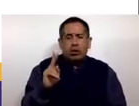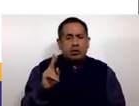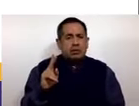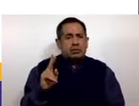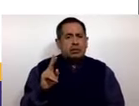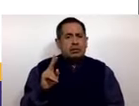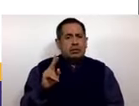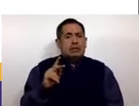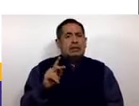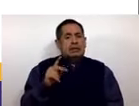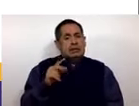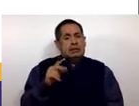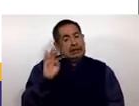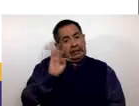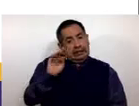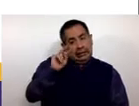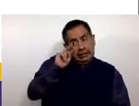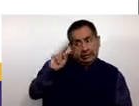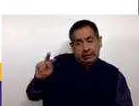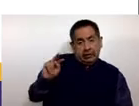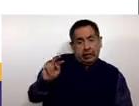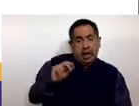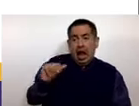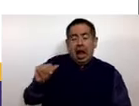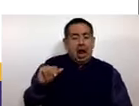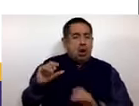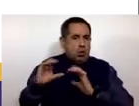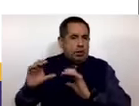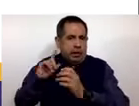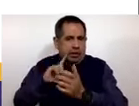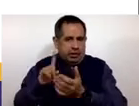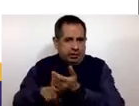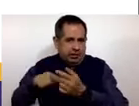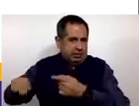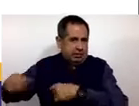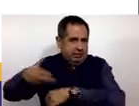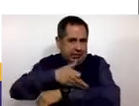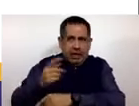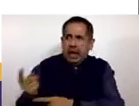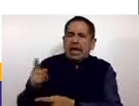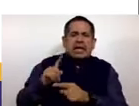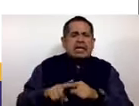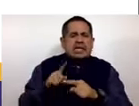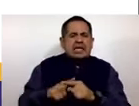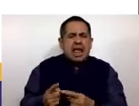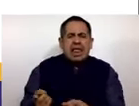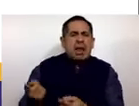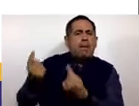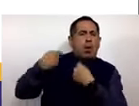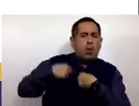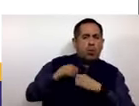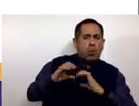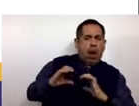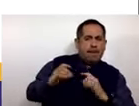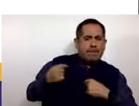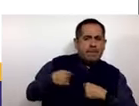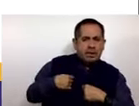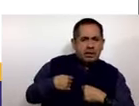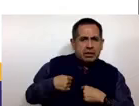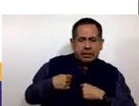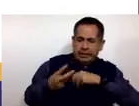si volvemos a ver a nuestras cuidadoras del ámbito familiar y del ámbito no familiar con esos ojos de